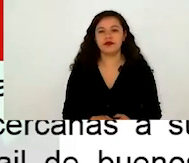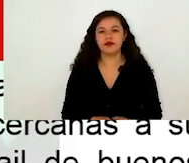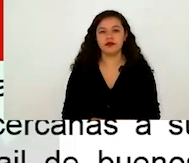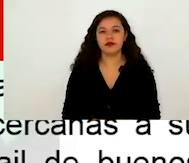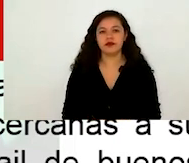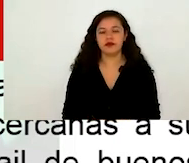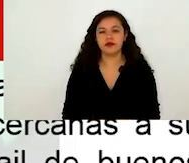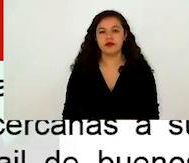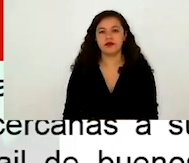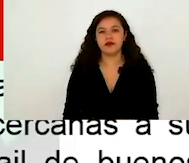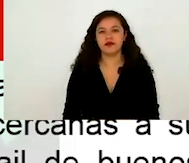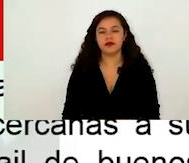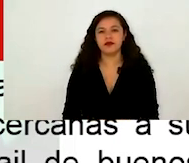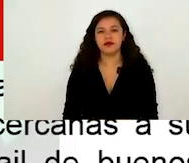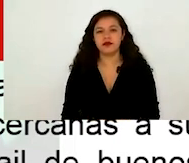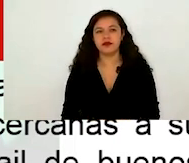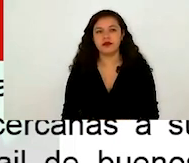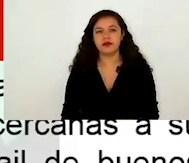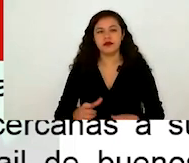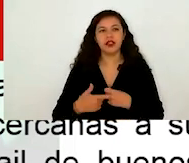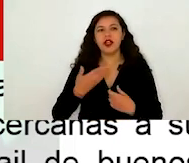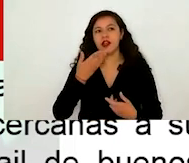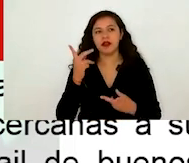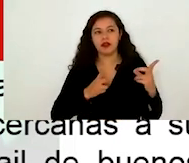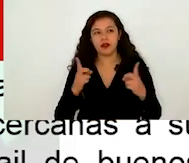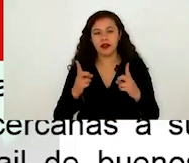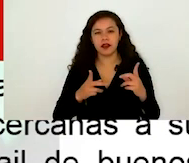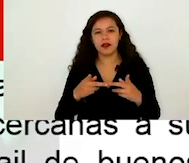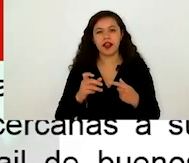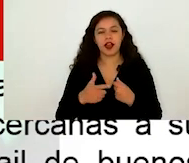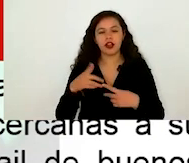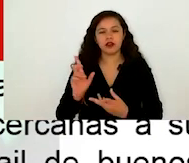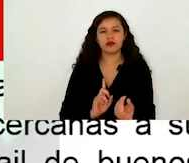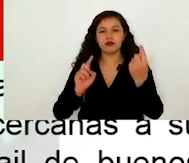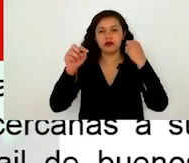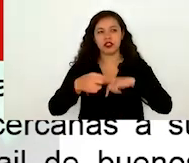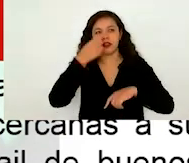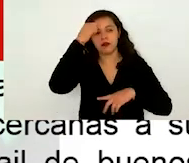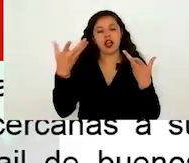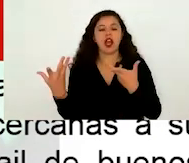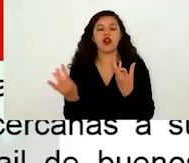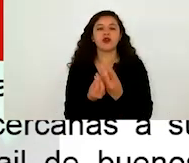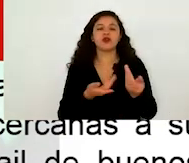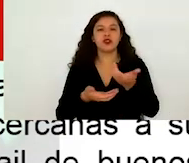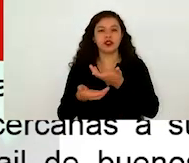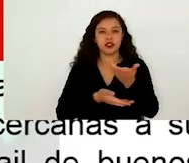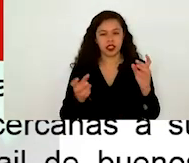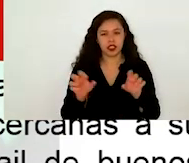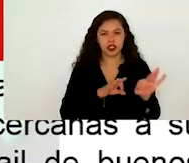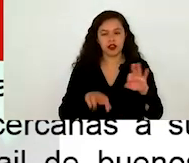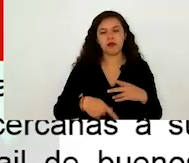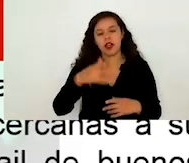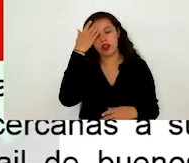entrevistar a cada uno de los supervisores asumiendo una actitud empática y de colaboración para conocerlos y saber sus